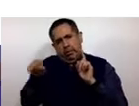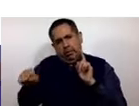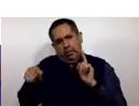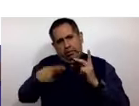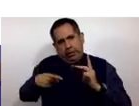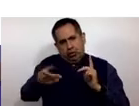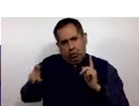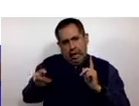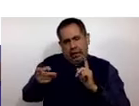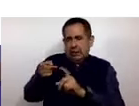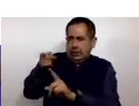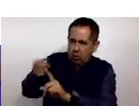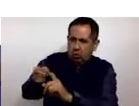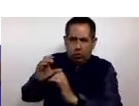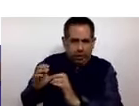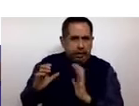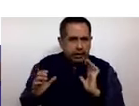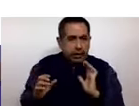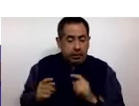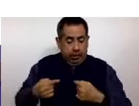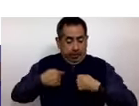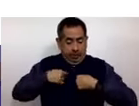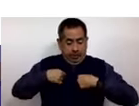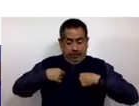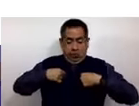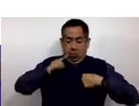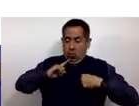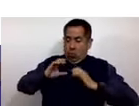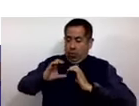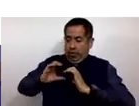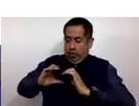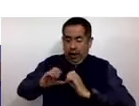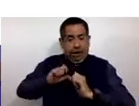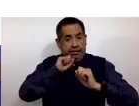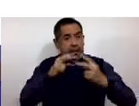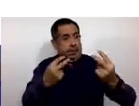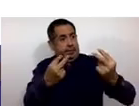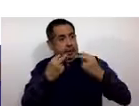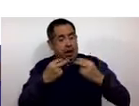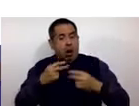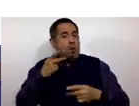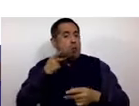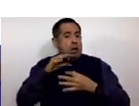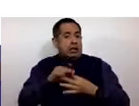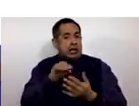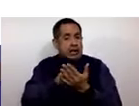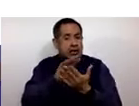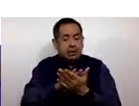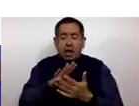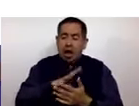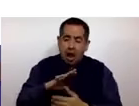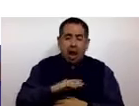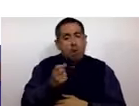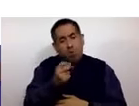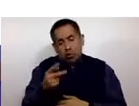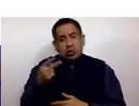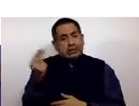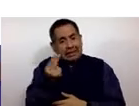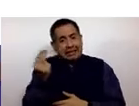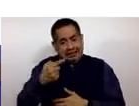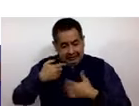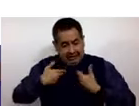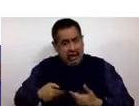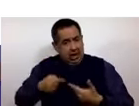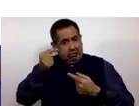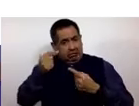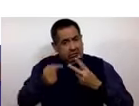eso, pero también que las cuidadoras estén en el centro también de políticas públicas. Hay muchas necesidades que ya están